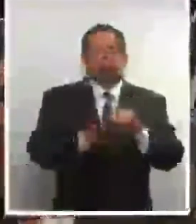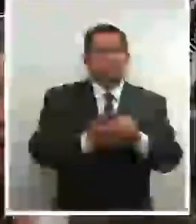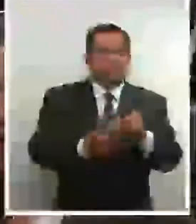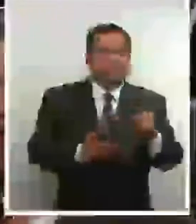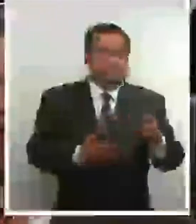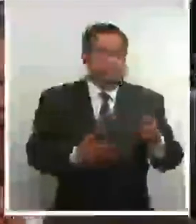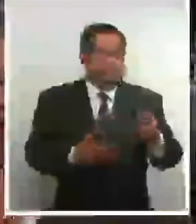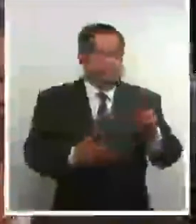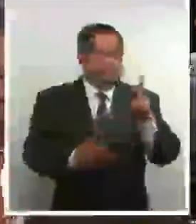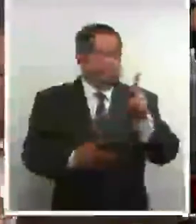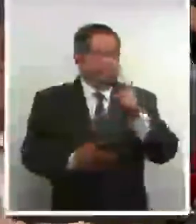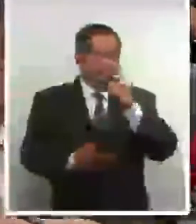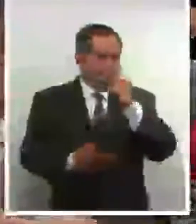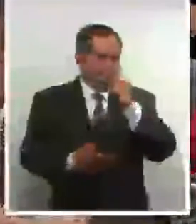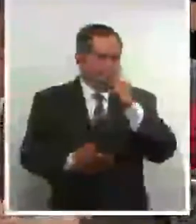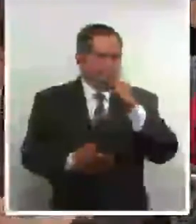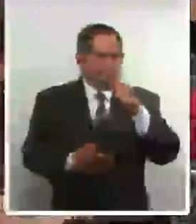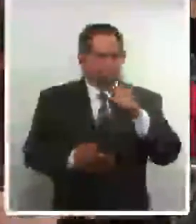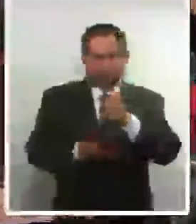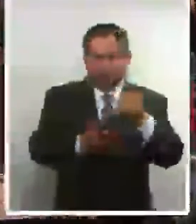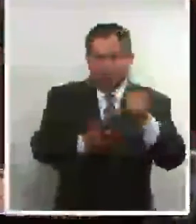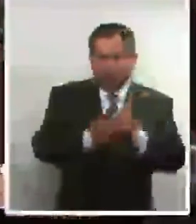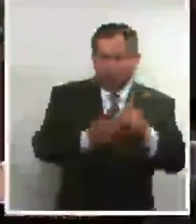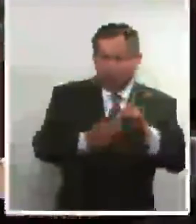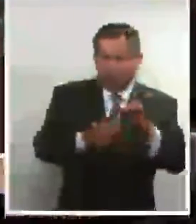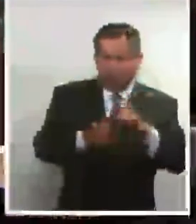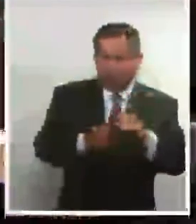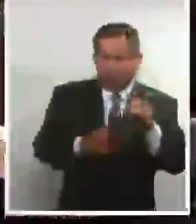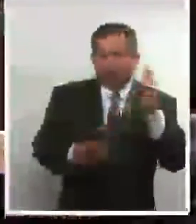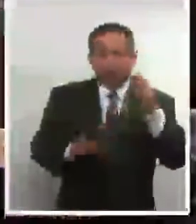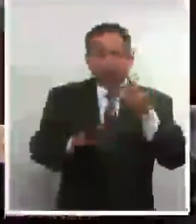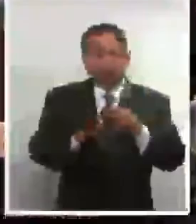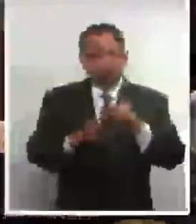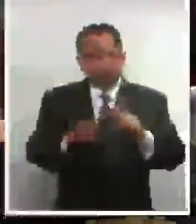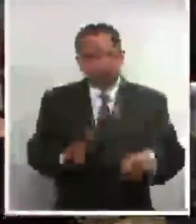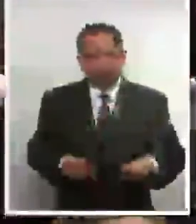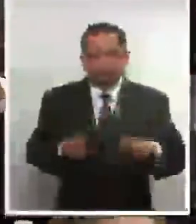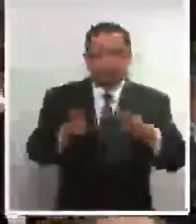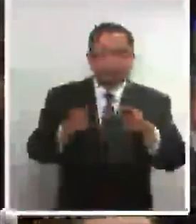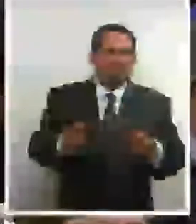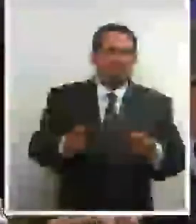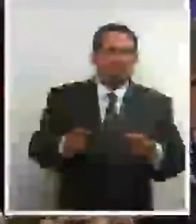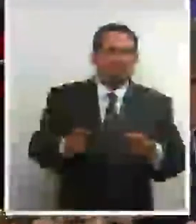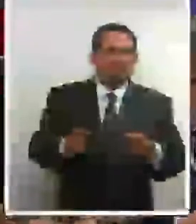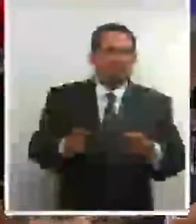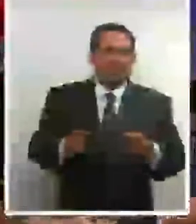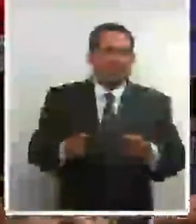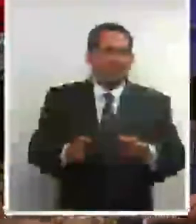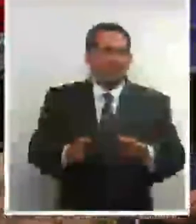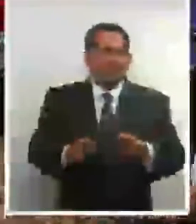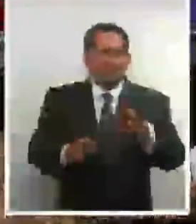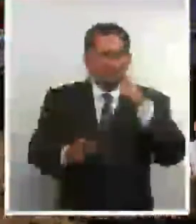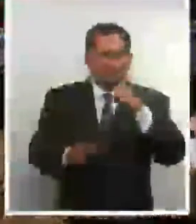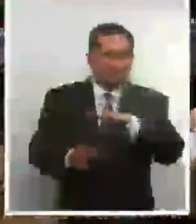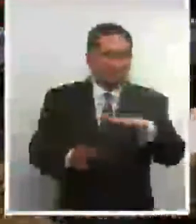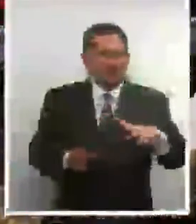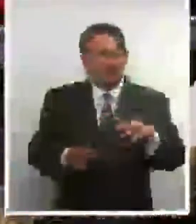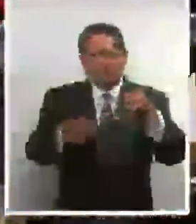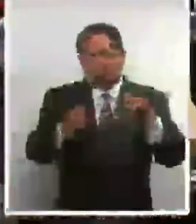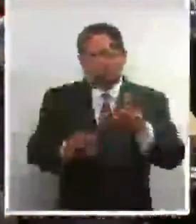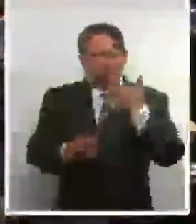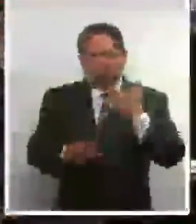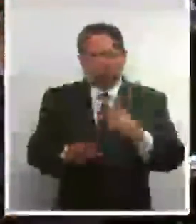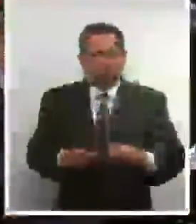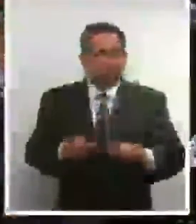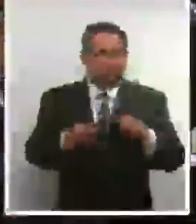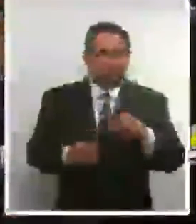establecerá un modelo de policías ciudadanas orientando a garantizar el Estado de Derecho,